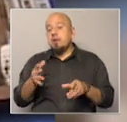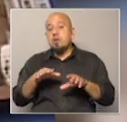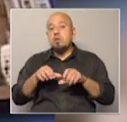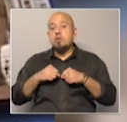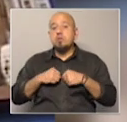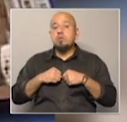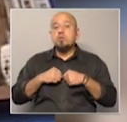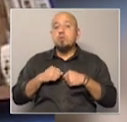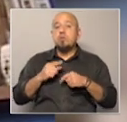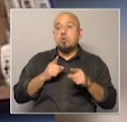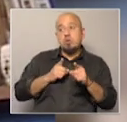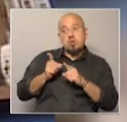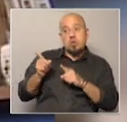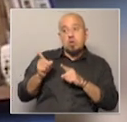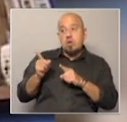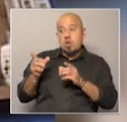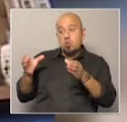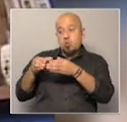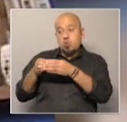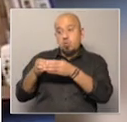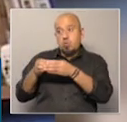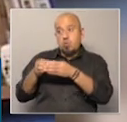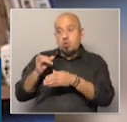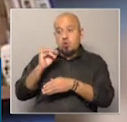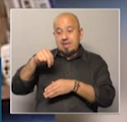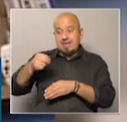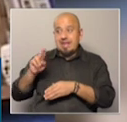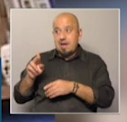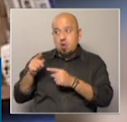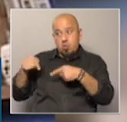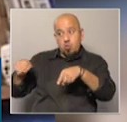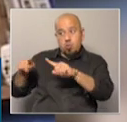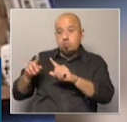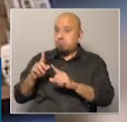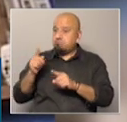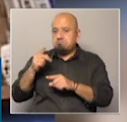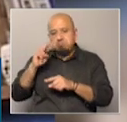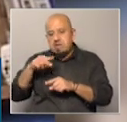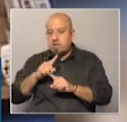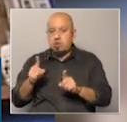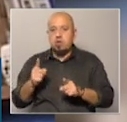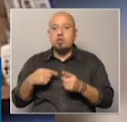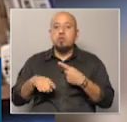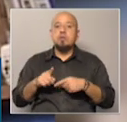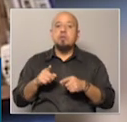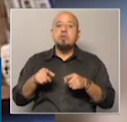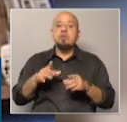haber pasado por la valoración de ese niño ni la familia del INAU. Lo que